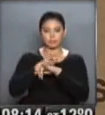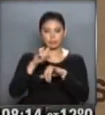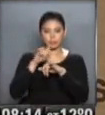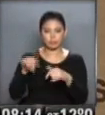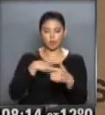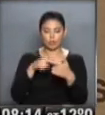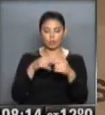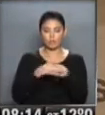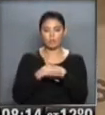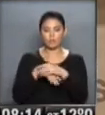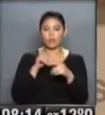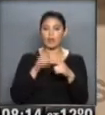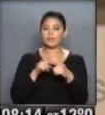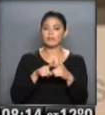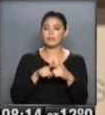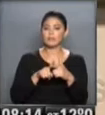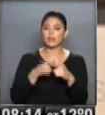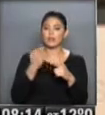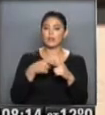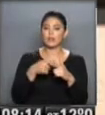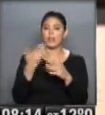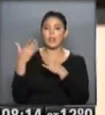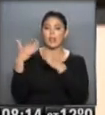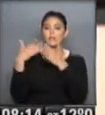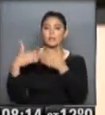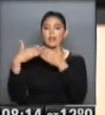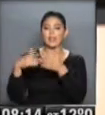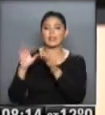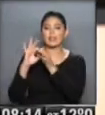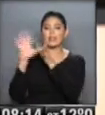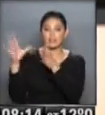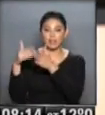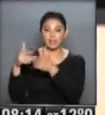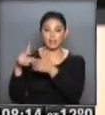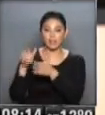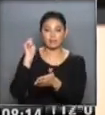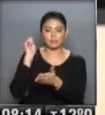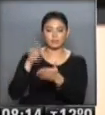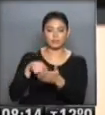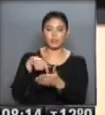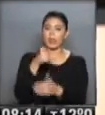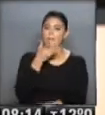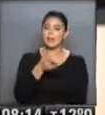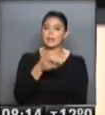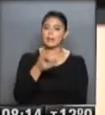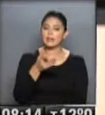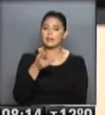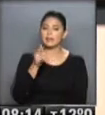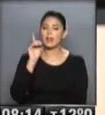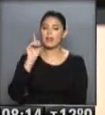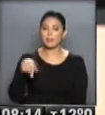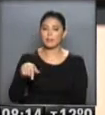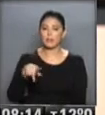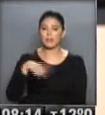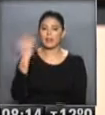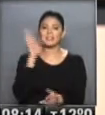que tiene, es el que embargó la fragata Libertad y es uno de los que está pidiendo embargo también en las Cortes